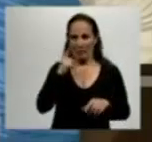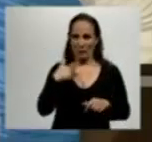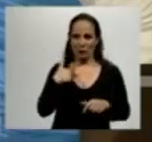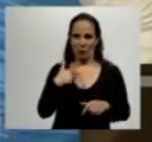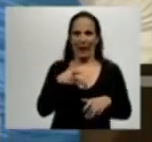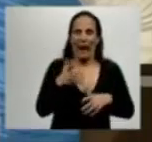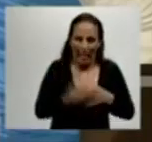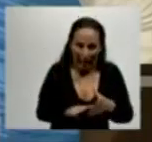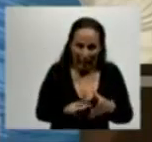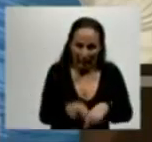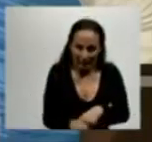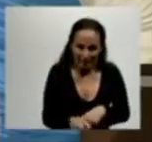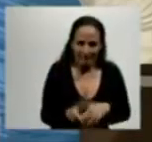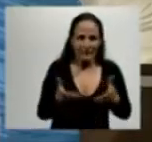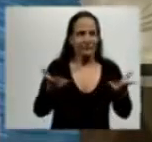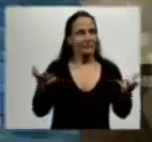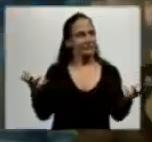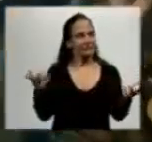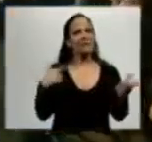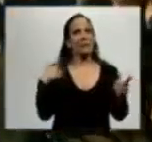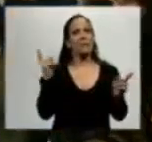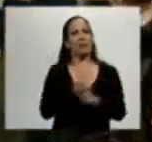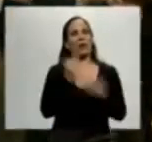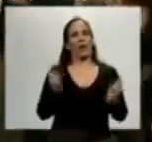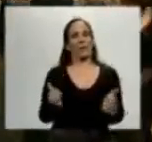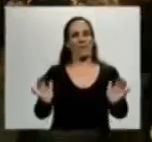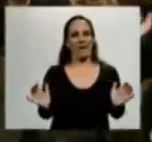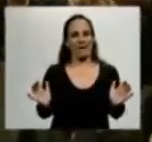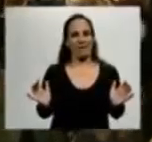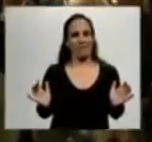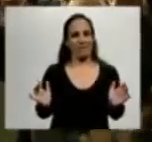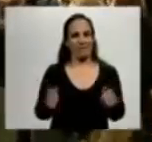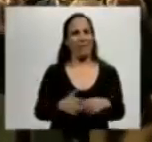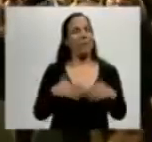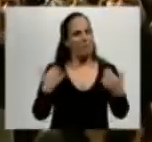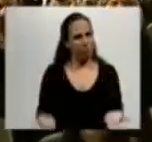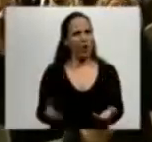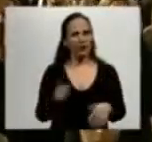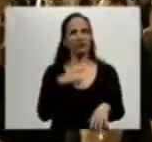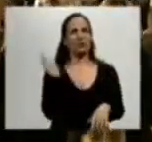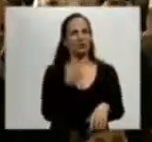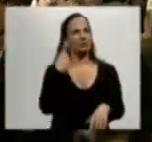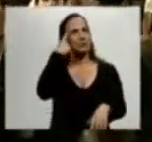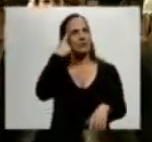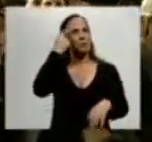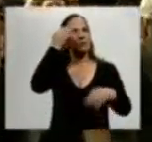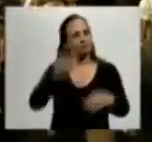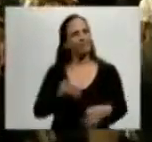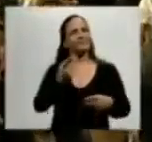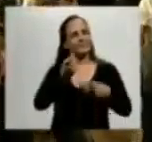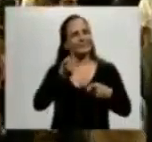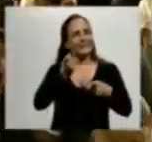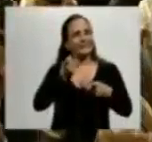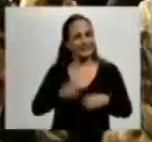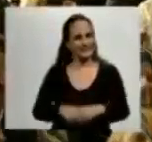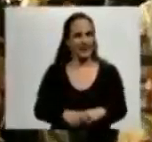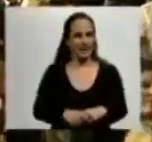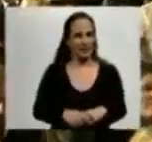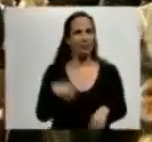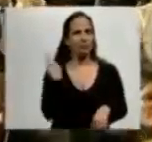en problemas. Por eso creemos que es necesario. Creemos